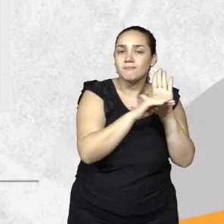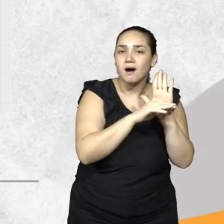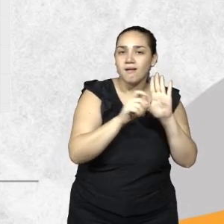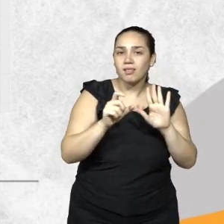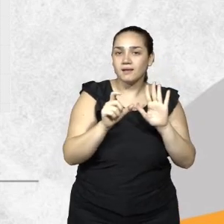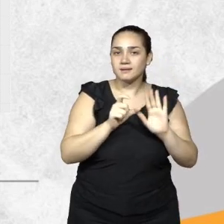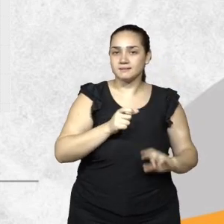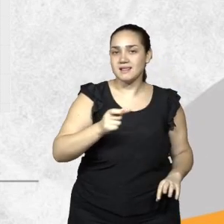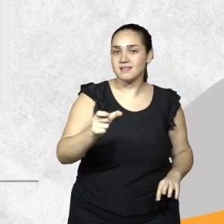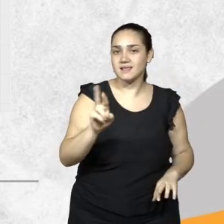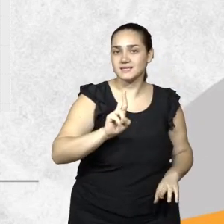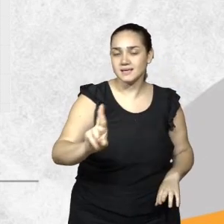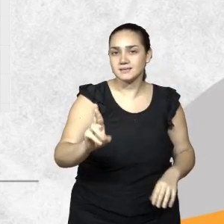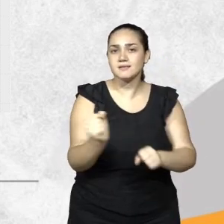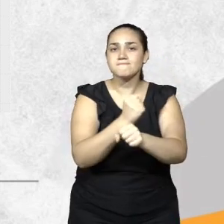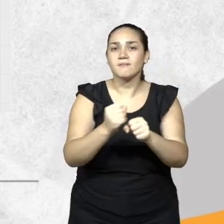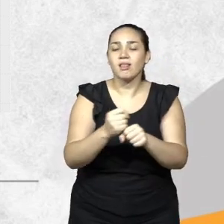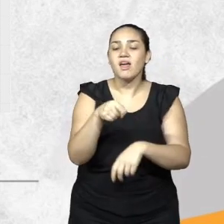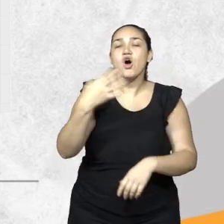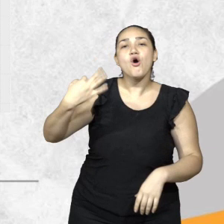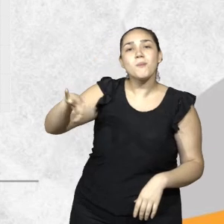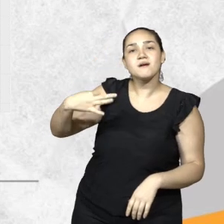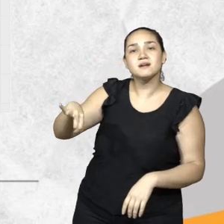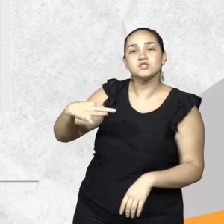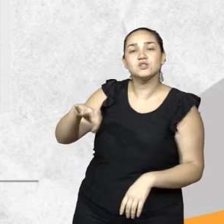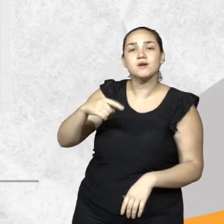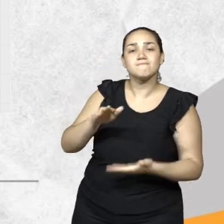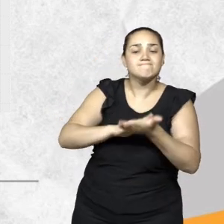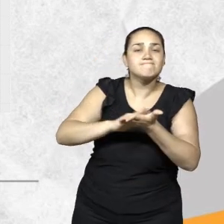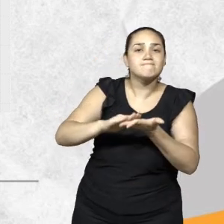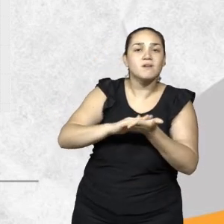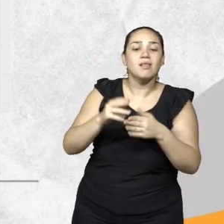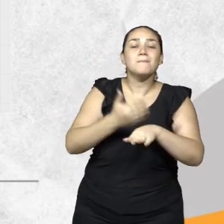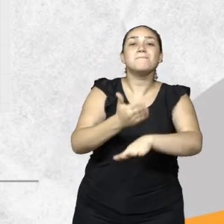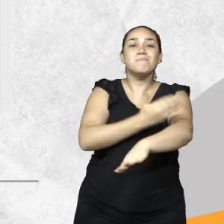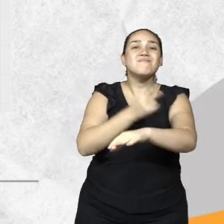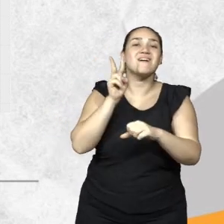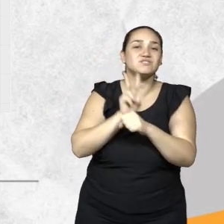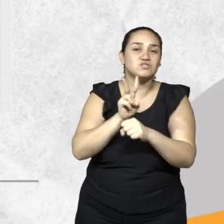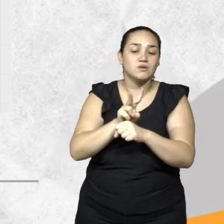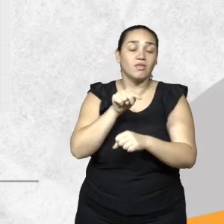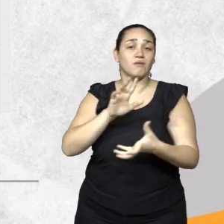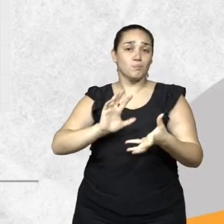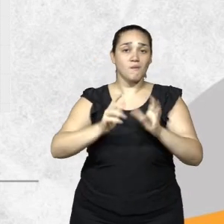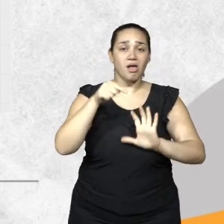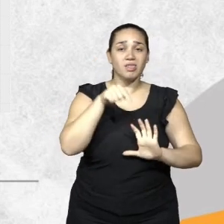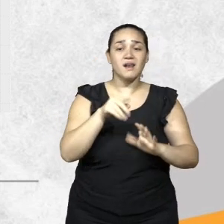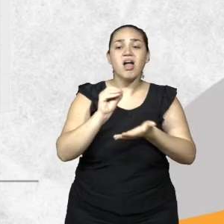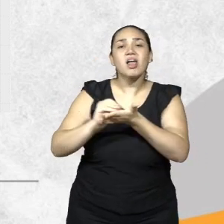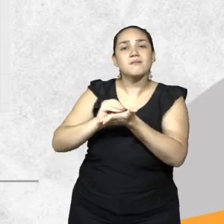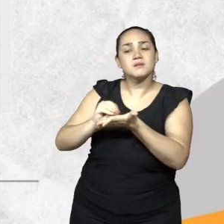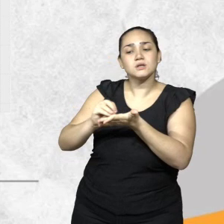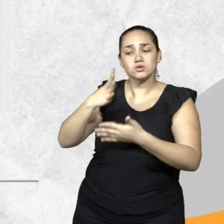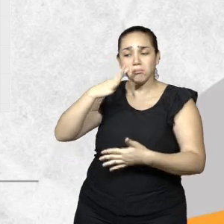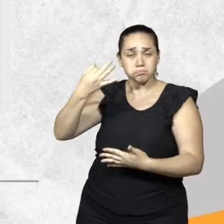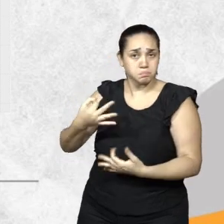al cumplimiento de tales obligaciones, con base en el principio de prevención, pues de esta manera la administración cumplió